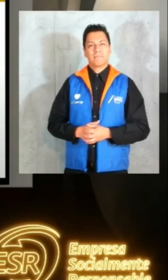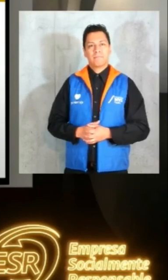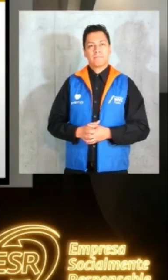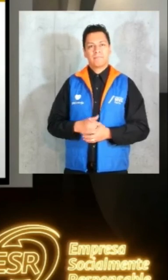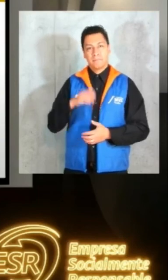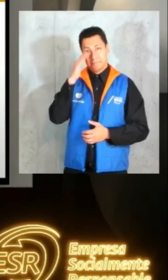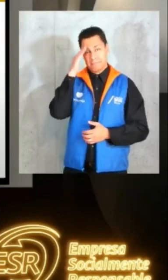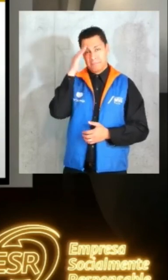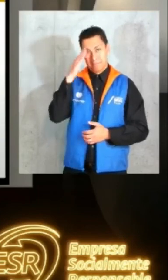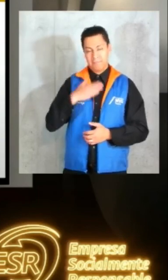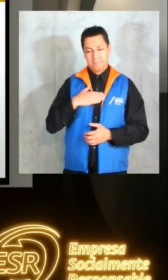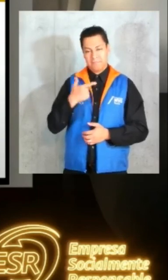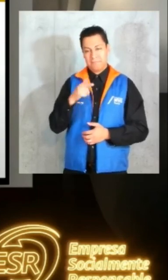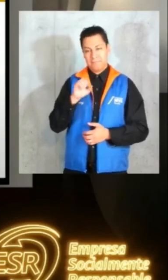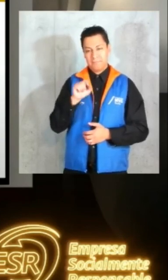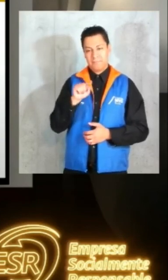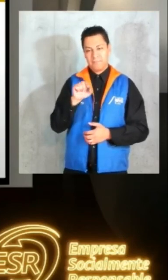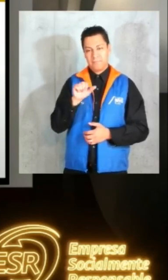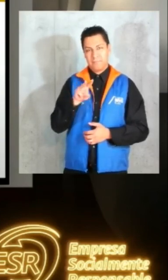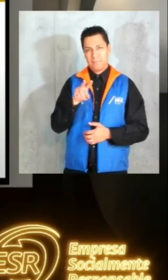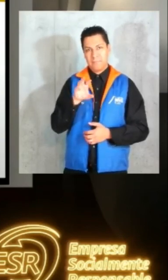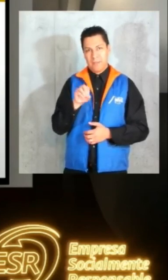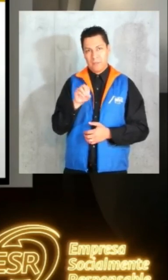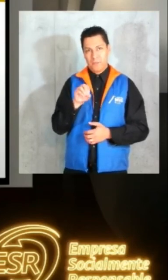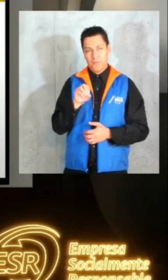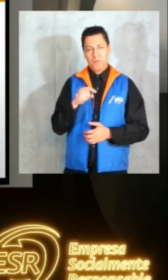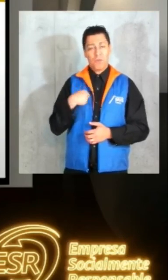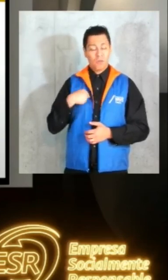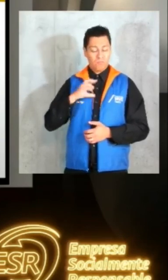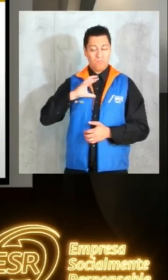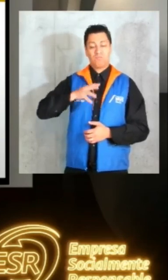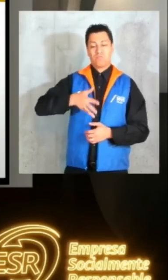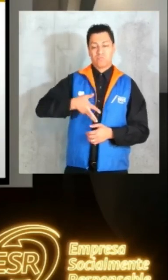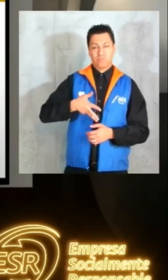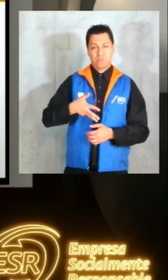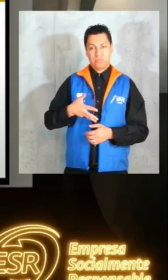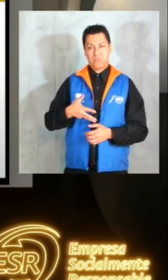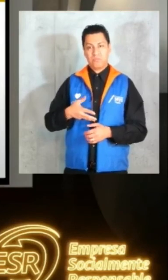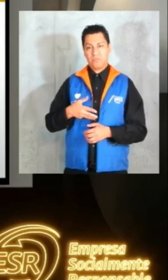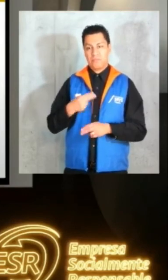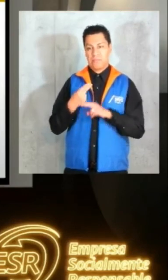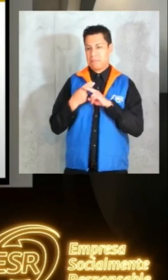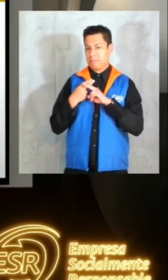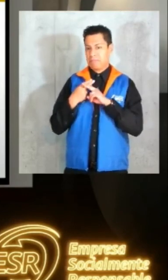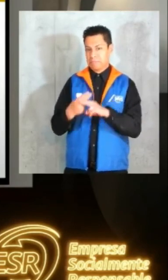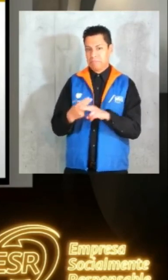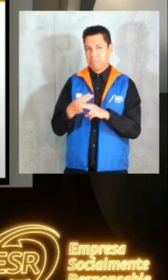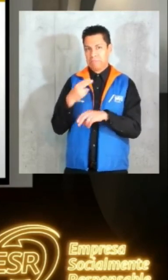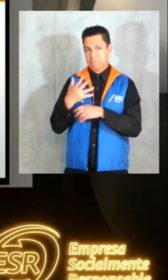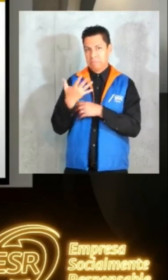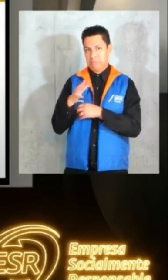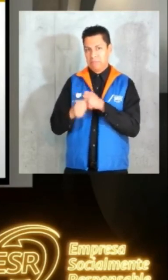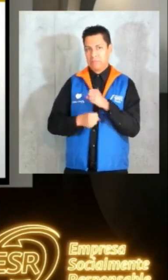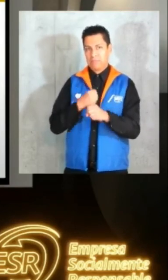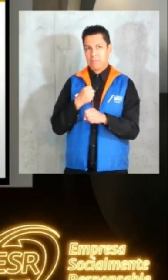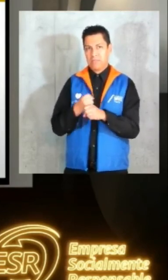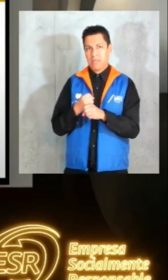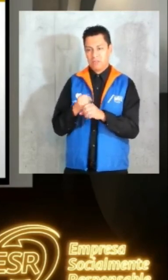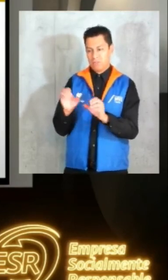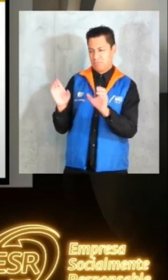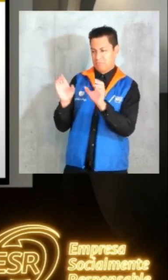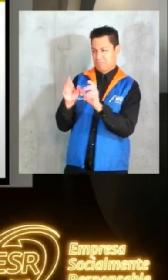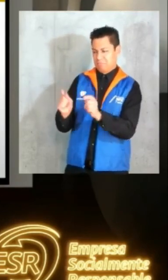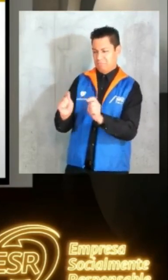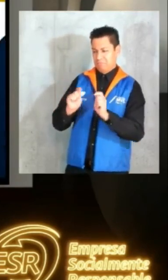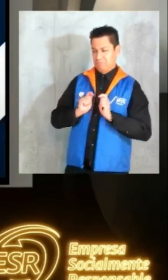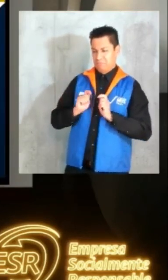Hola, soy Gustavo Ramírez de Corporación Financiera del Occidente. Estamos muy orgullosos de recibir por 10º año consecutivo el distintivo de empresa